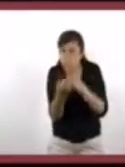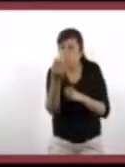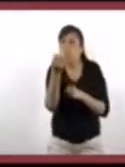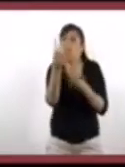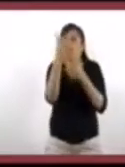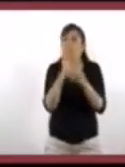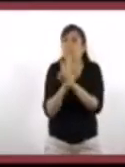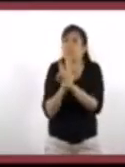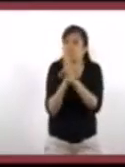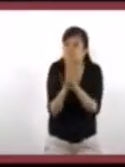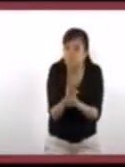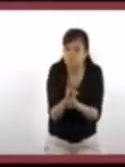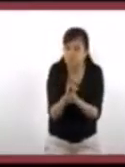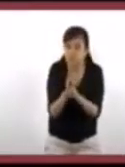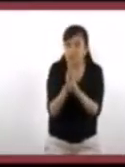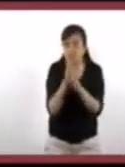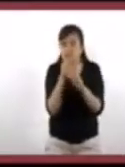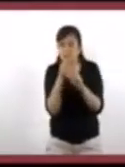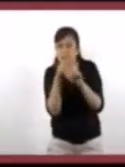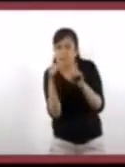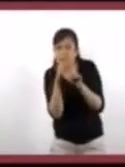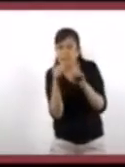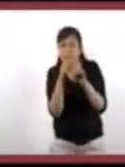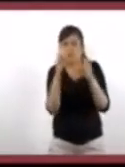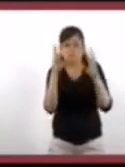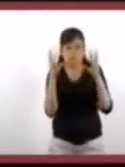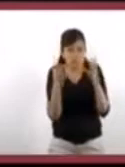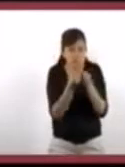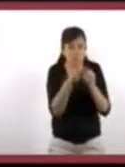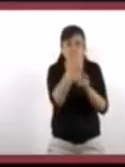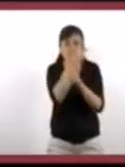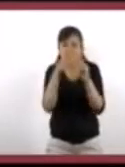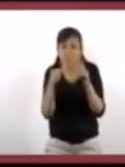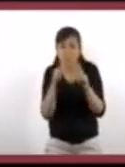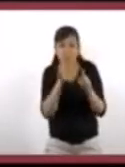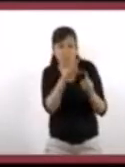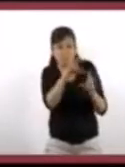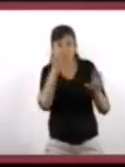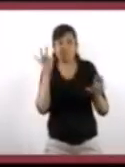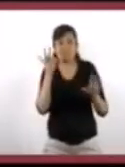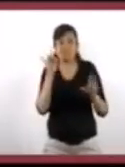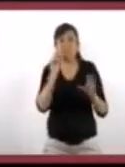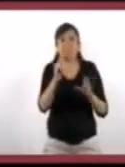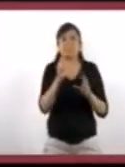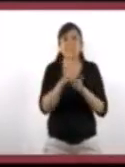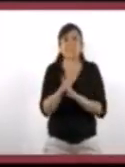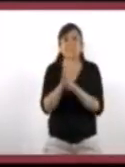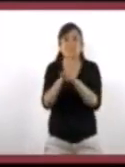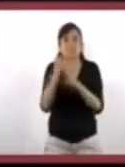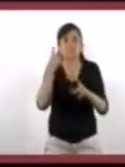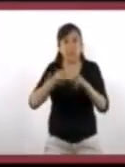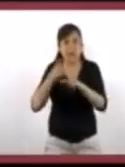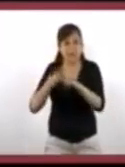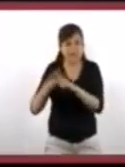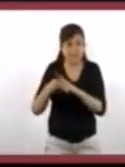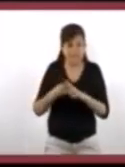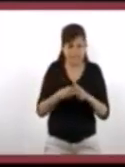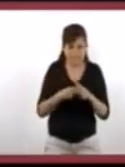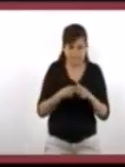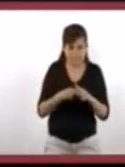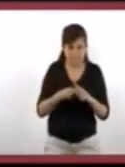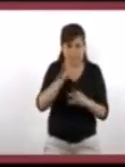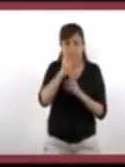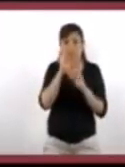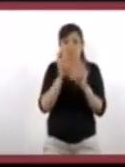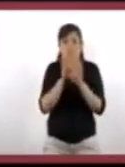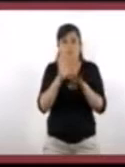medio o estos son o. En realidad es un intento de encontrar una medida de